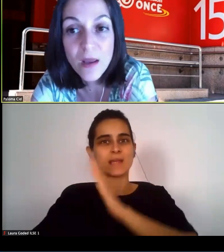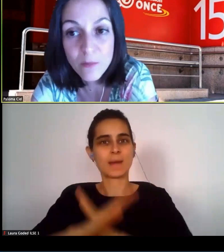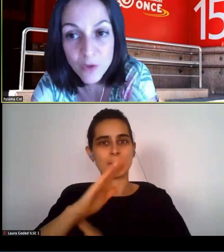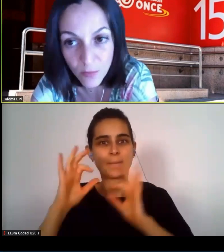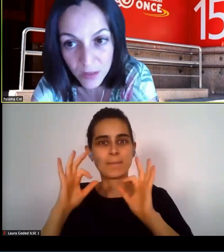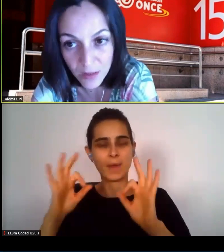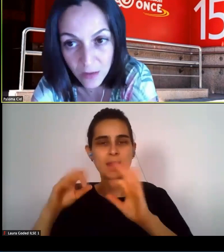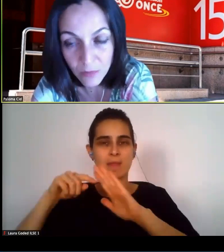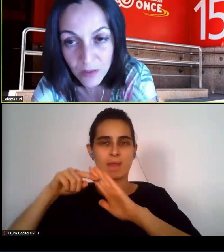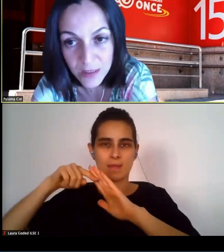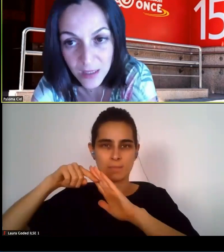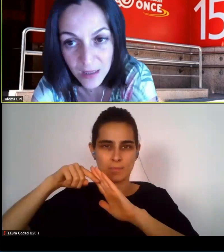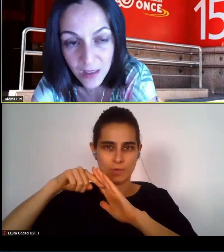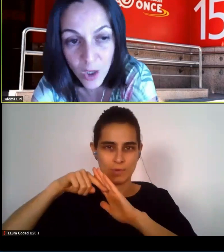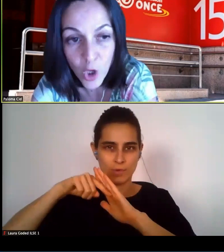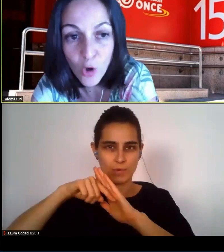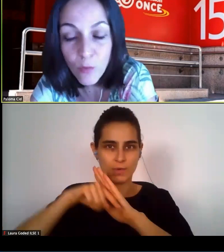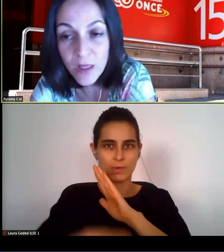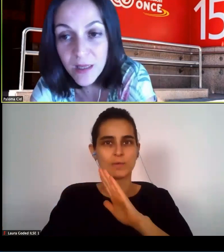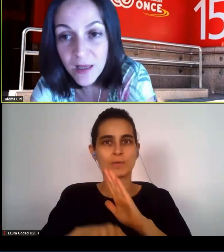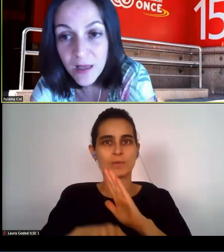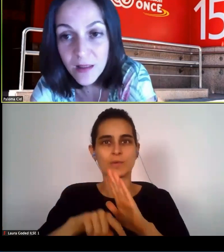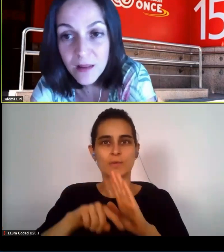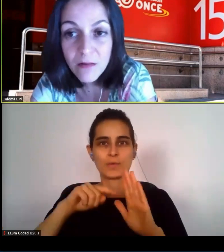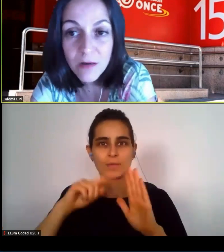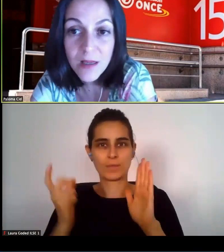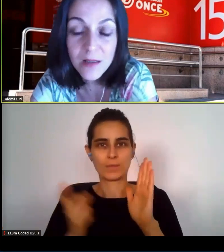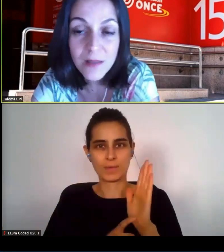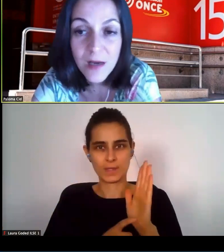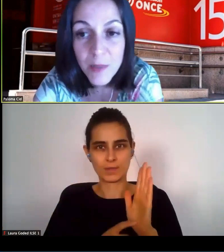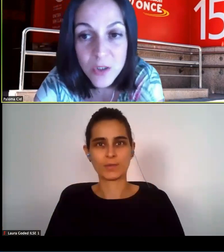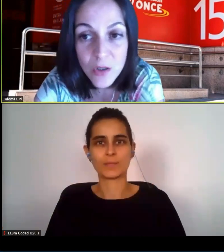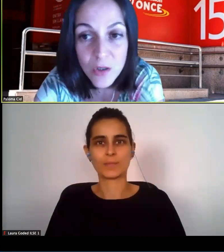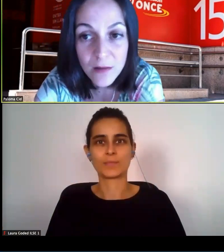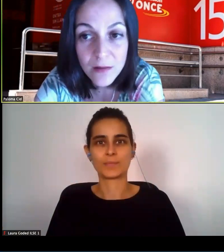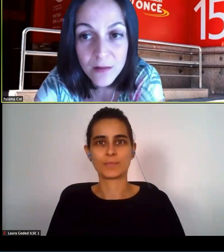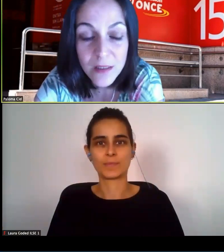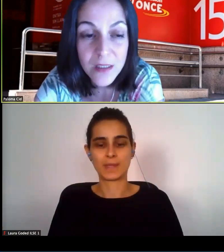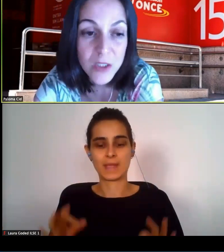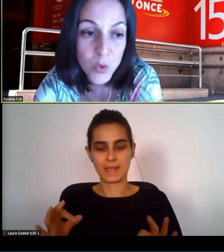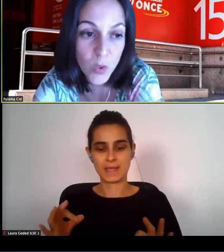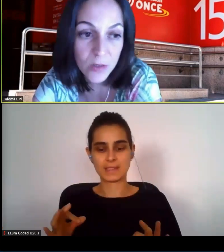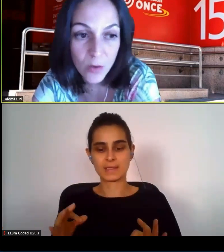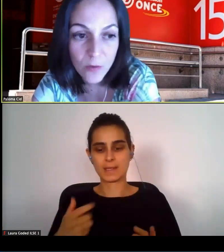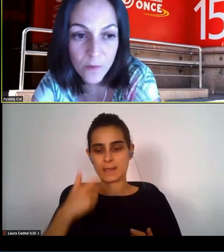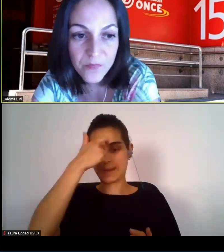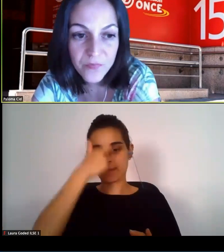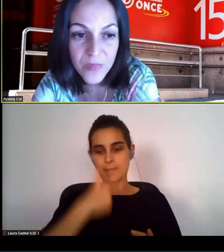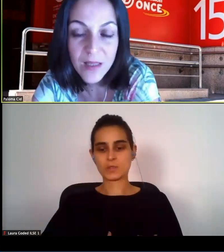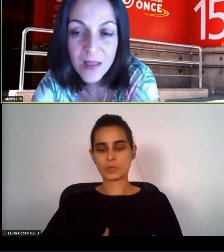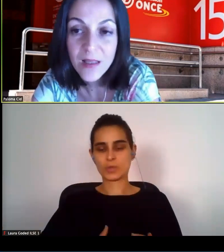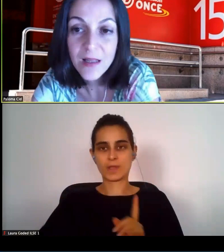como la hemos comentado, es decir, como la interacción entre la persona y su entorno.